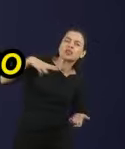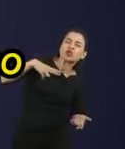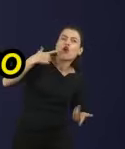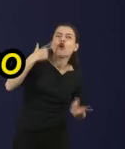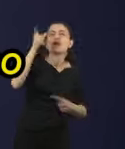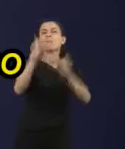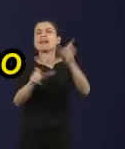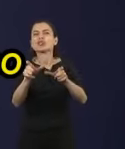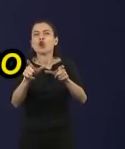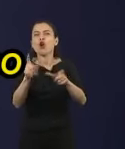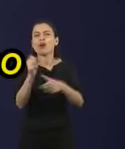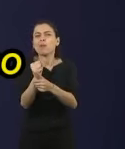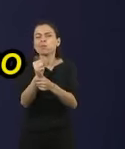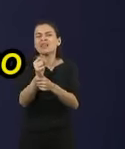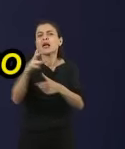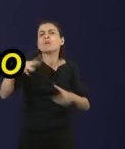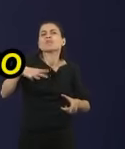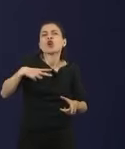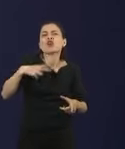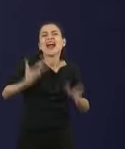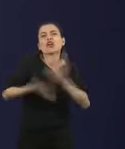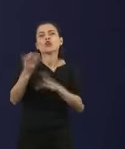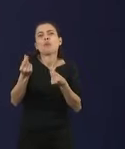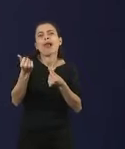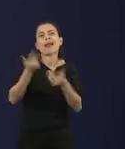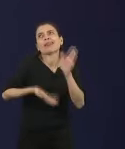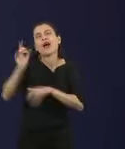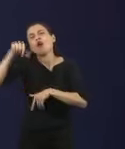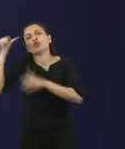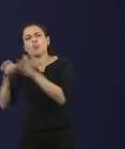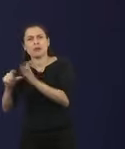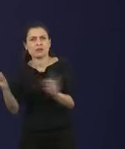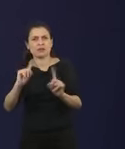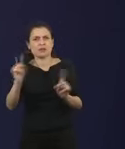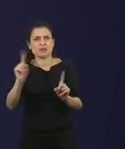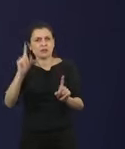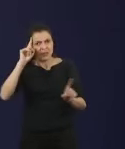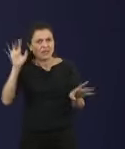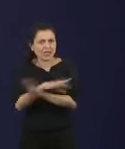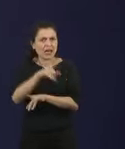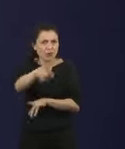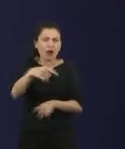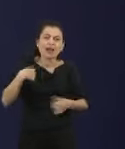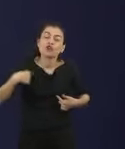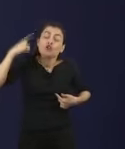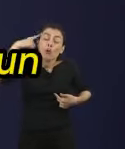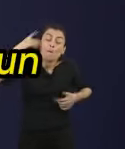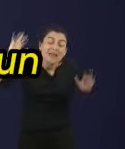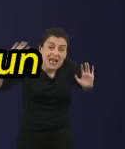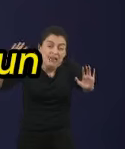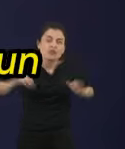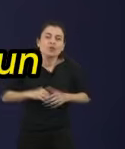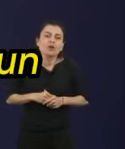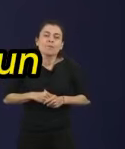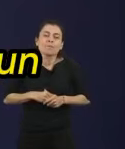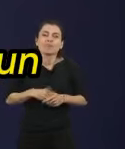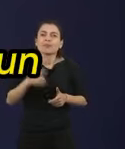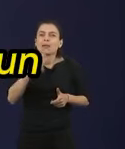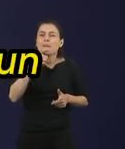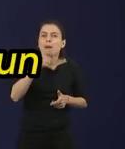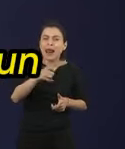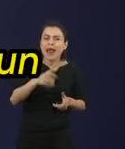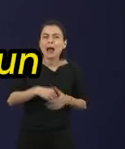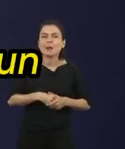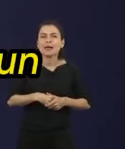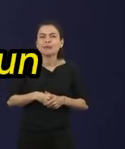Rico fuga y los otros no sino que eh Me parece que el el ya te digo que conceptualmente es